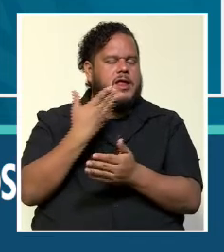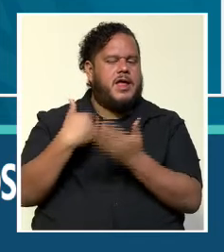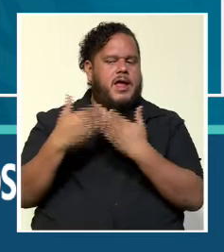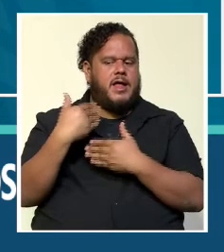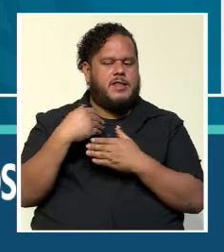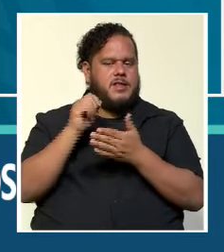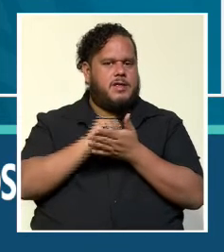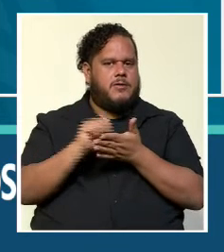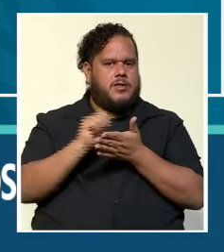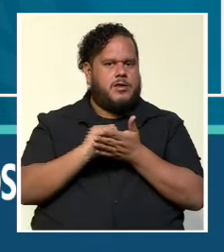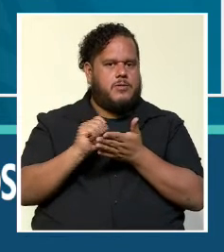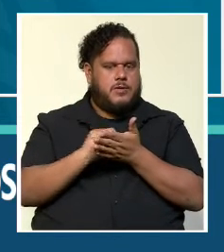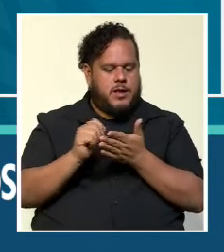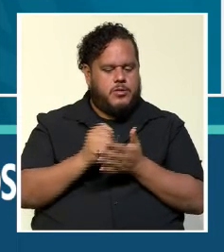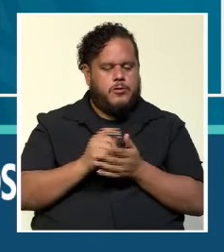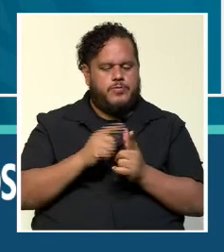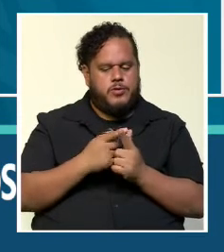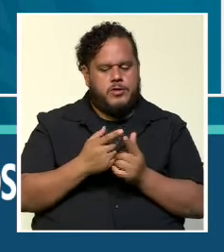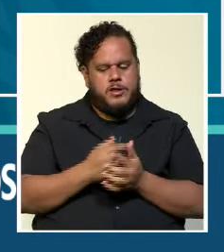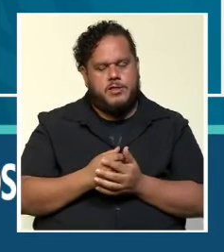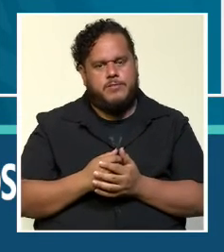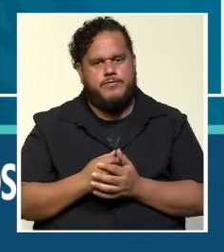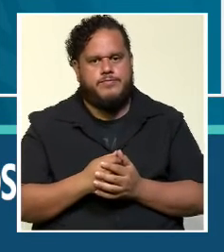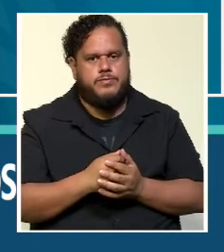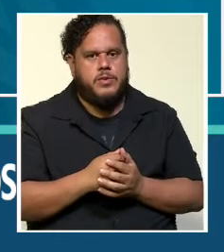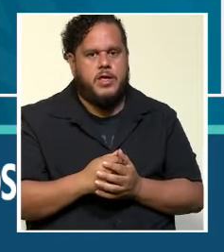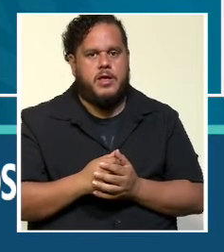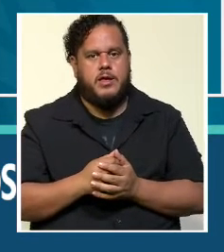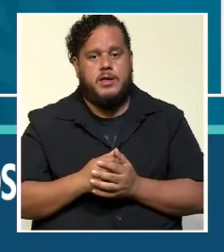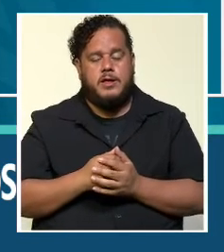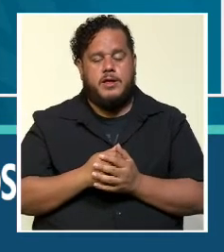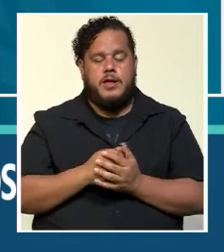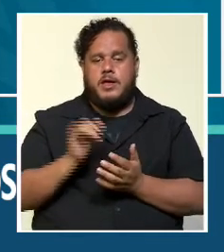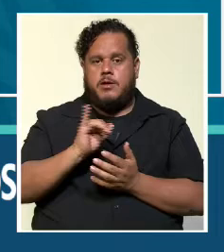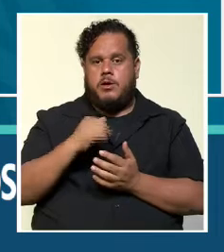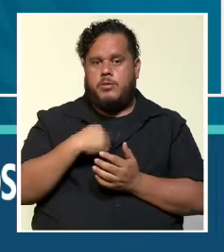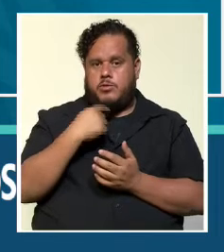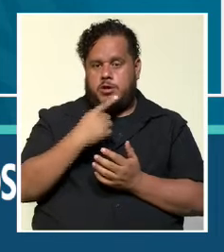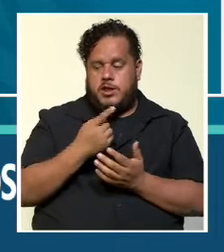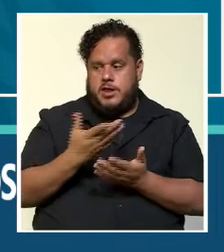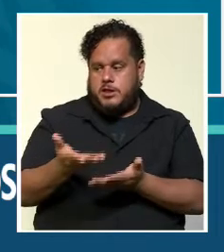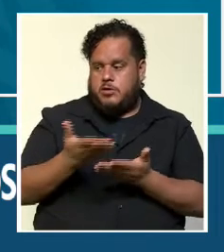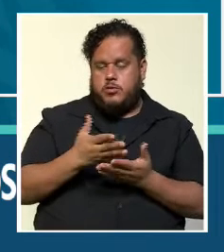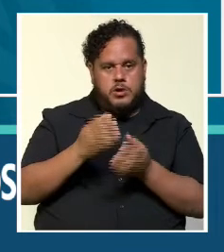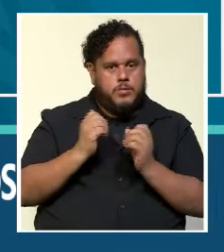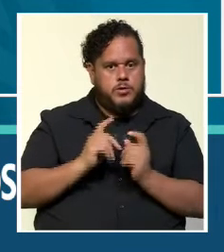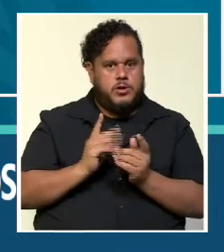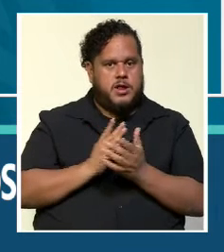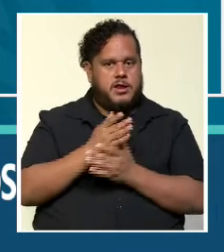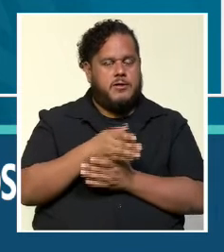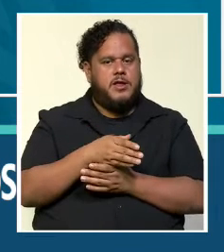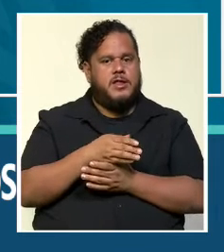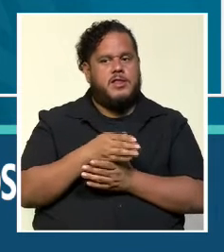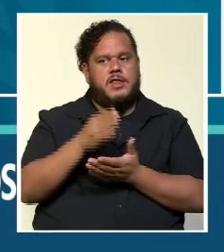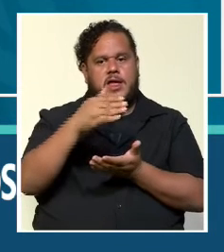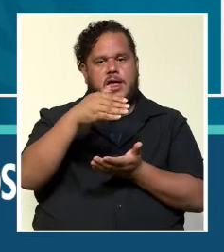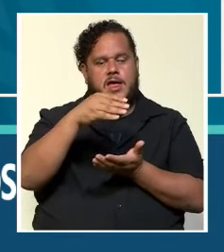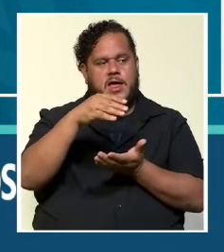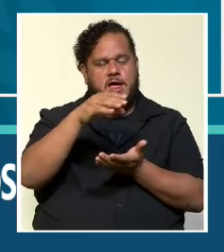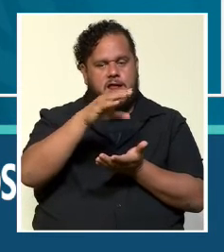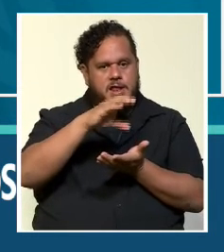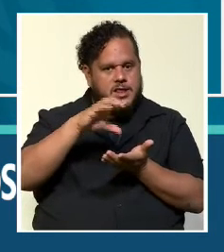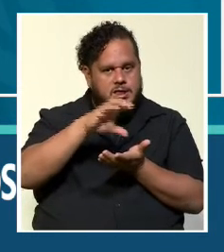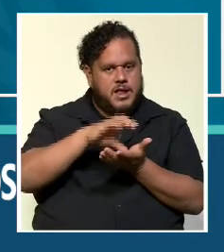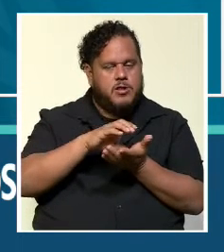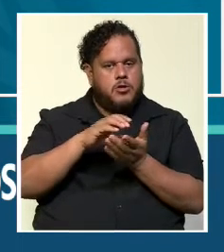hasta ese momento. Entonces, como te decía, se nos dio la oportunidad por medio del Centro Cultural de España con Jesús